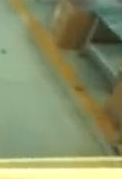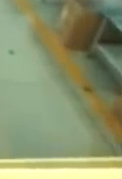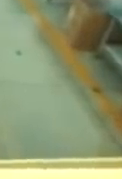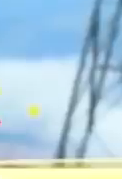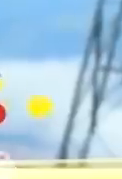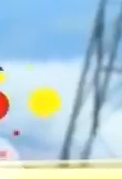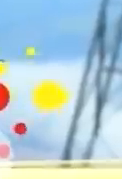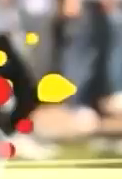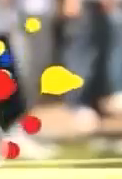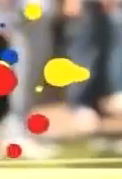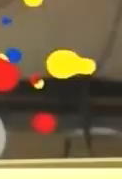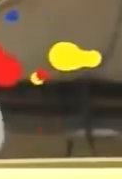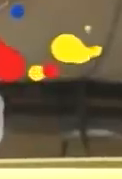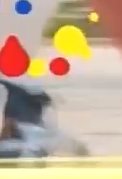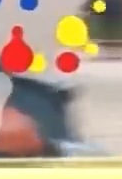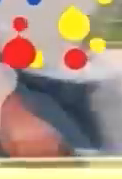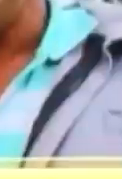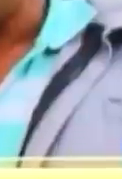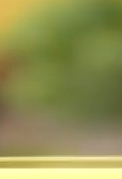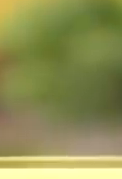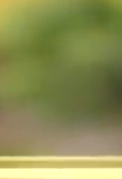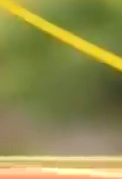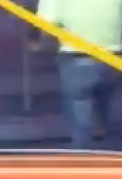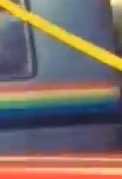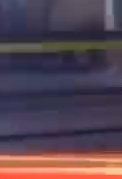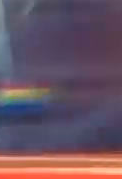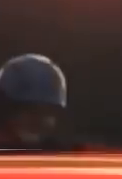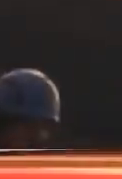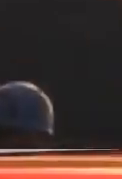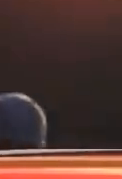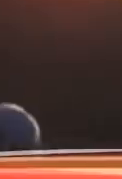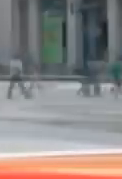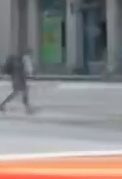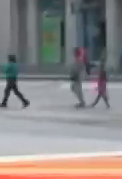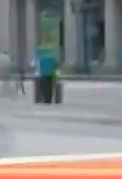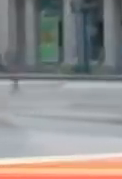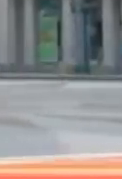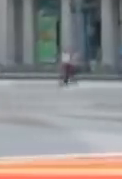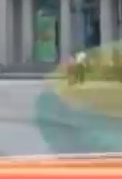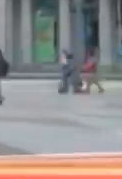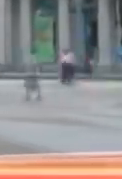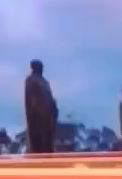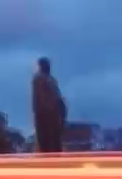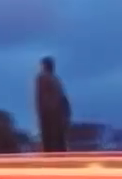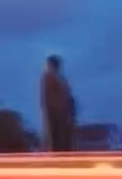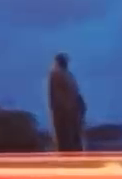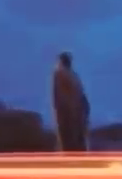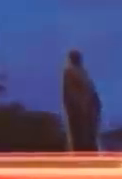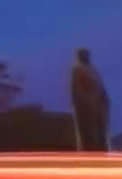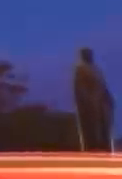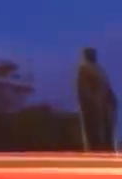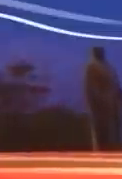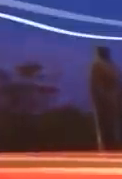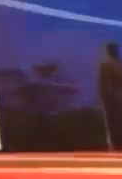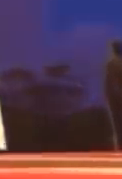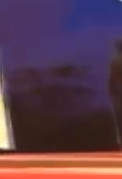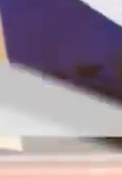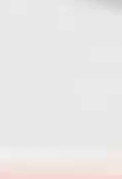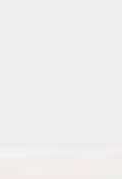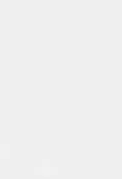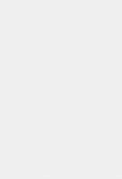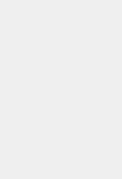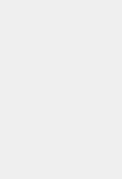Bienvenidos y bienvenidas. A continuación, una transmisión conjunta de radio y televisión por su derecho a